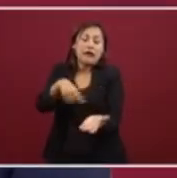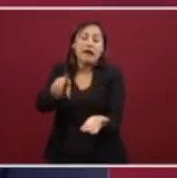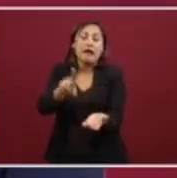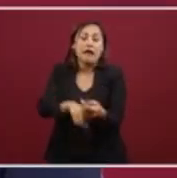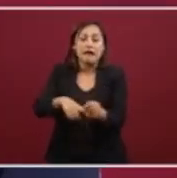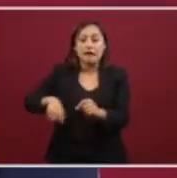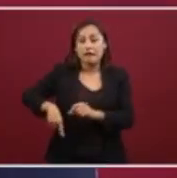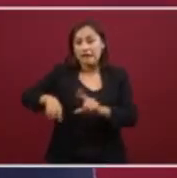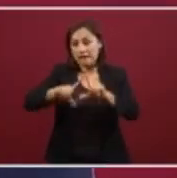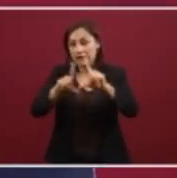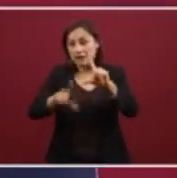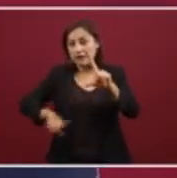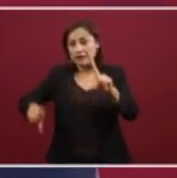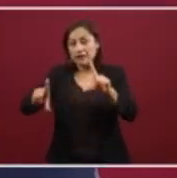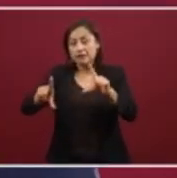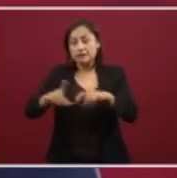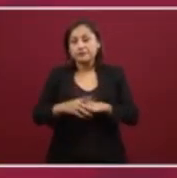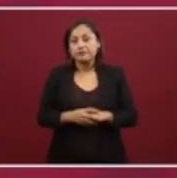asunto,